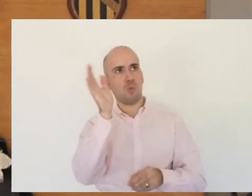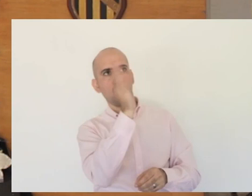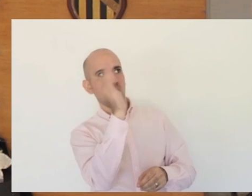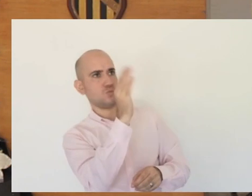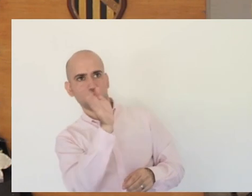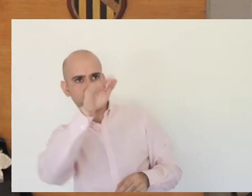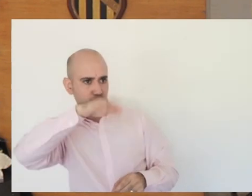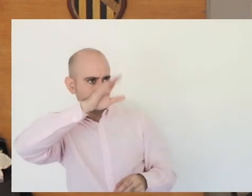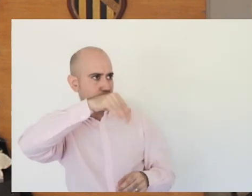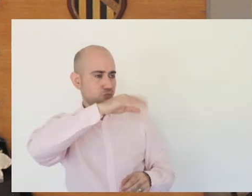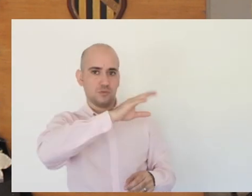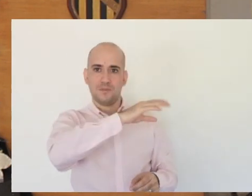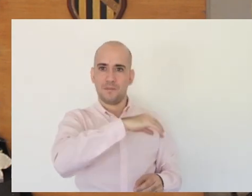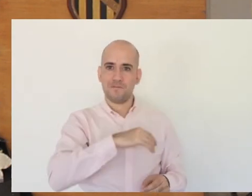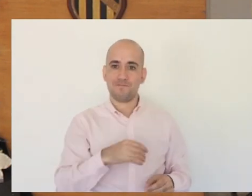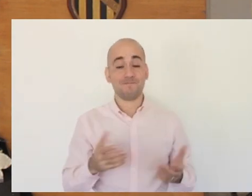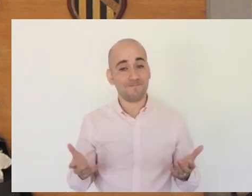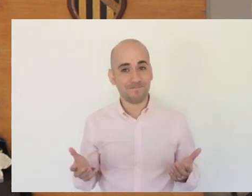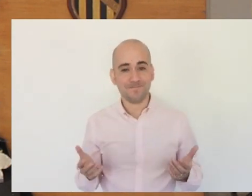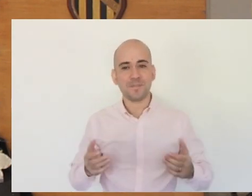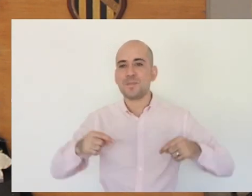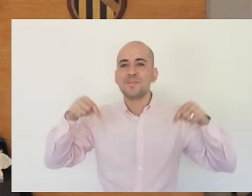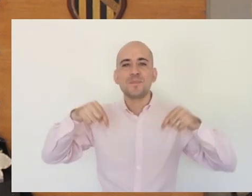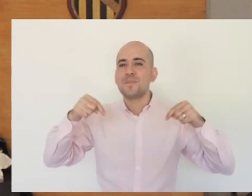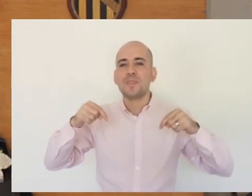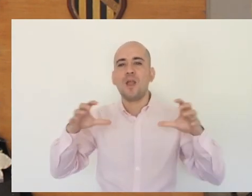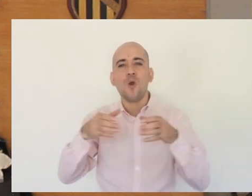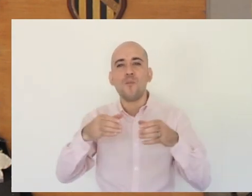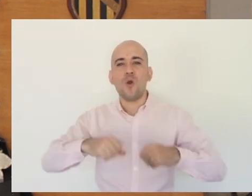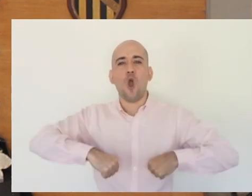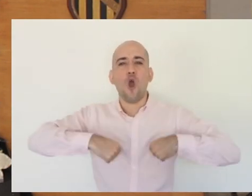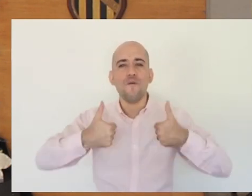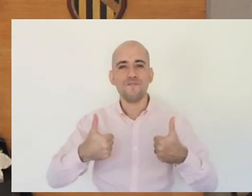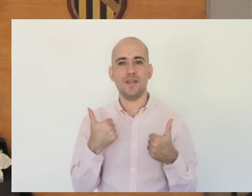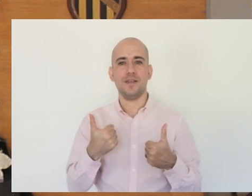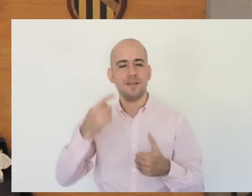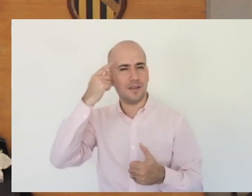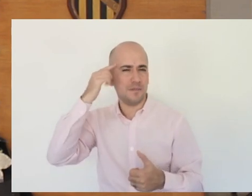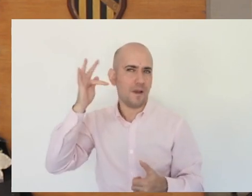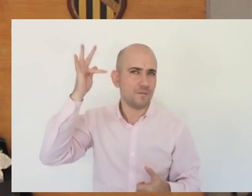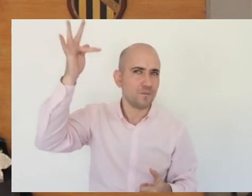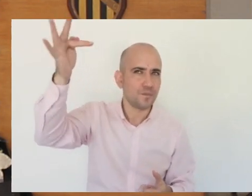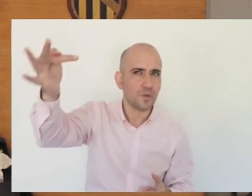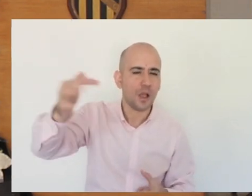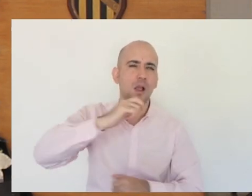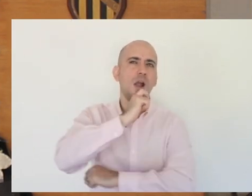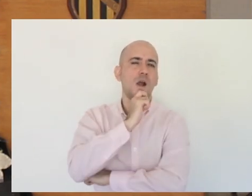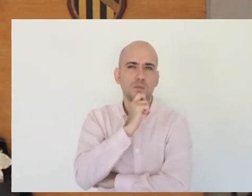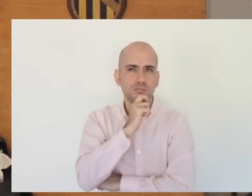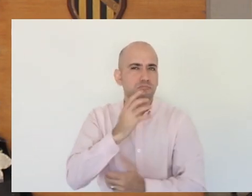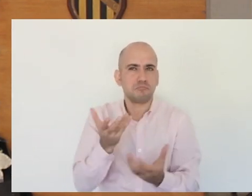hermosa juventud, que hoy emprende vuelo hacia el horizonte y más allá, en busca de abrazar y cristalizar